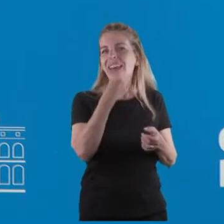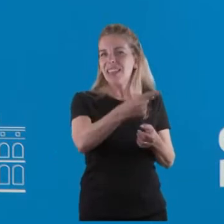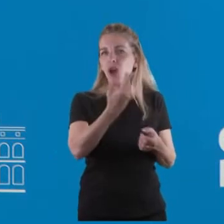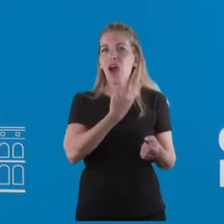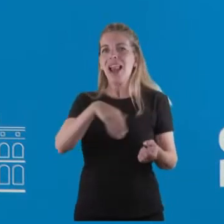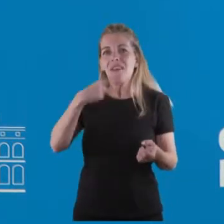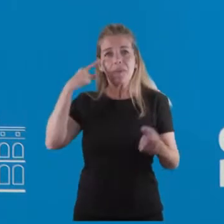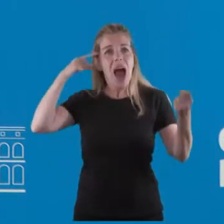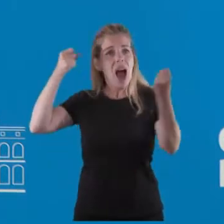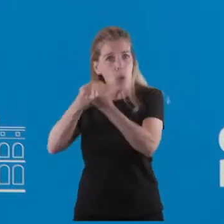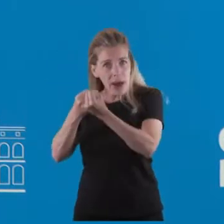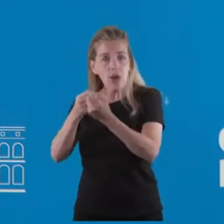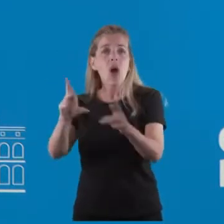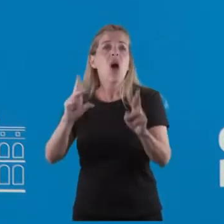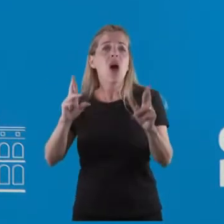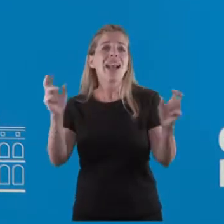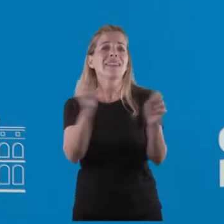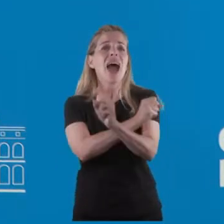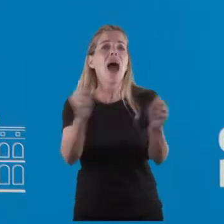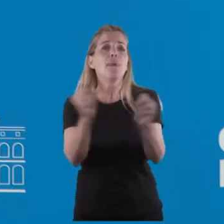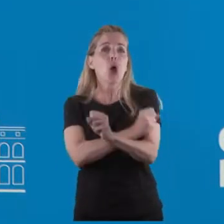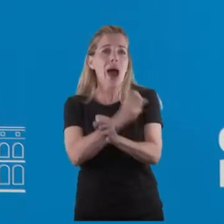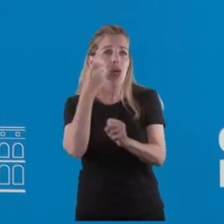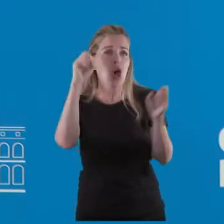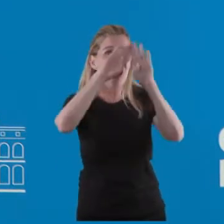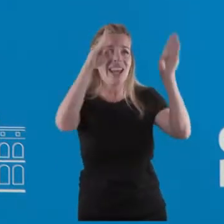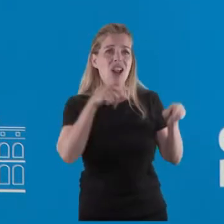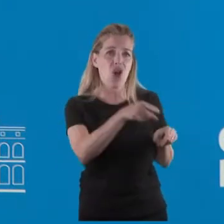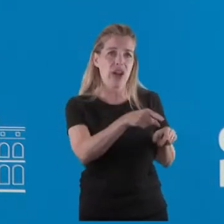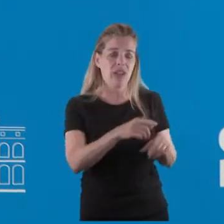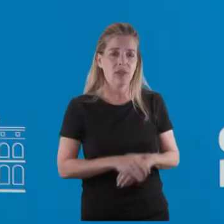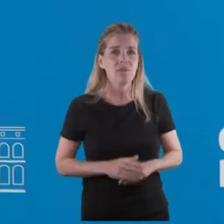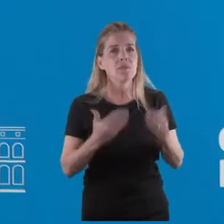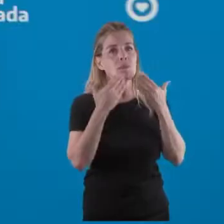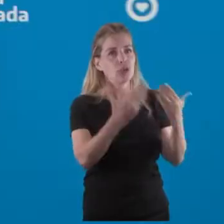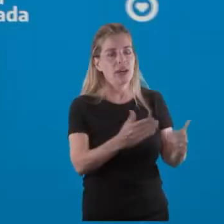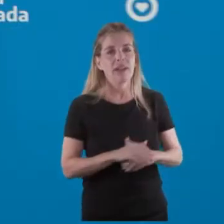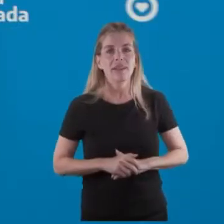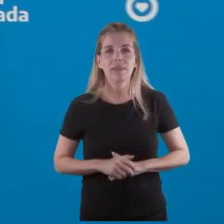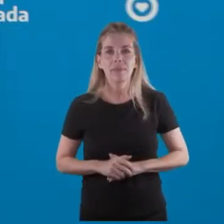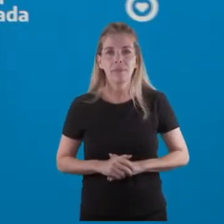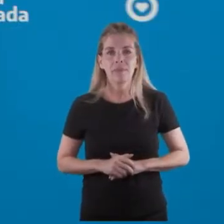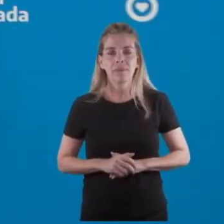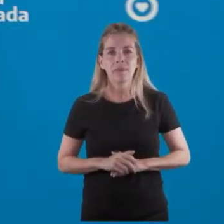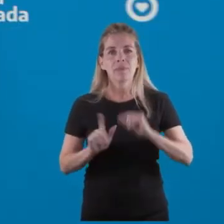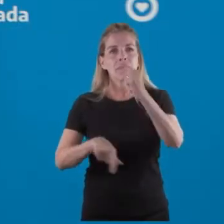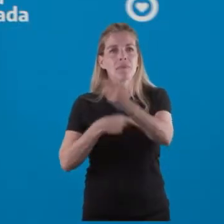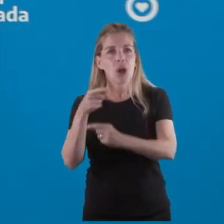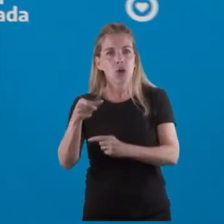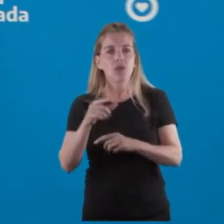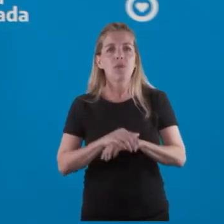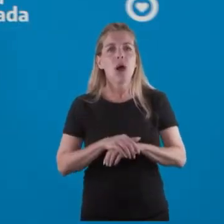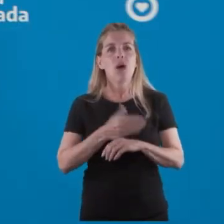se ha aprobado muy rápidamente una vez que haya ingresado al congreso muchas gracias rodrigo